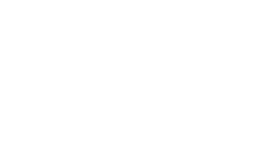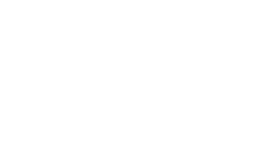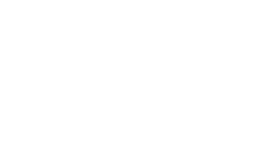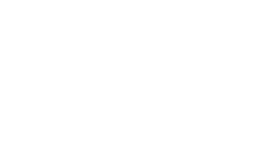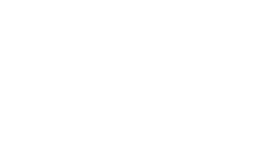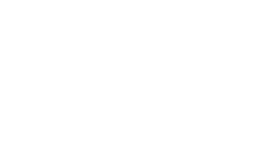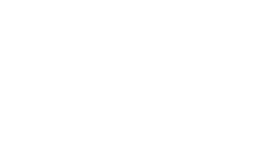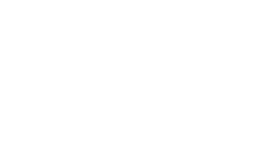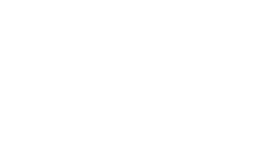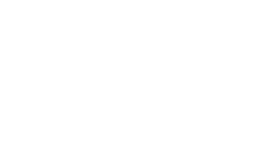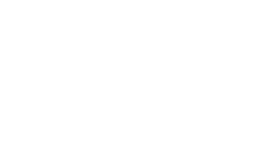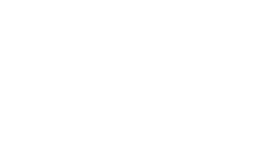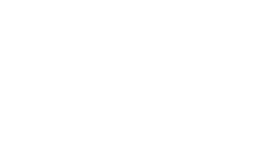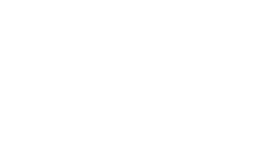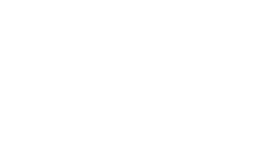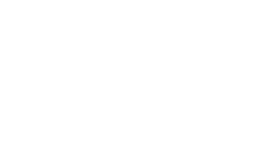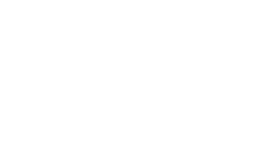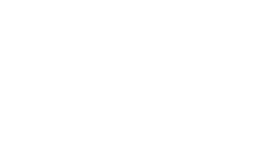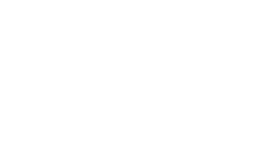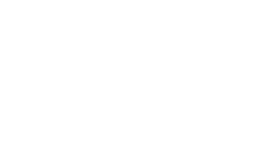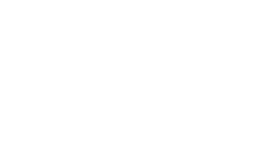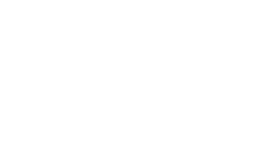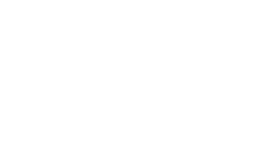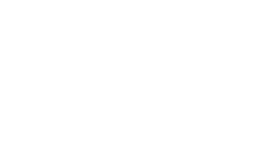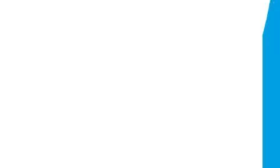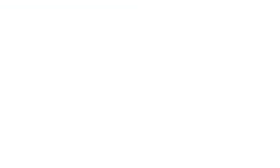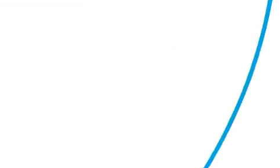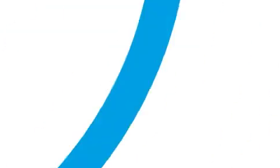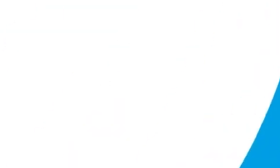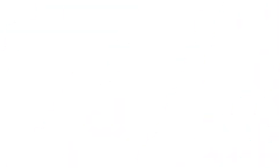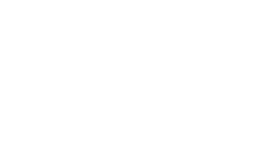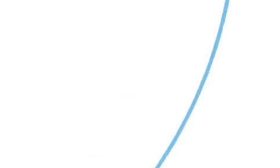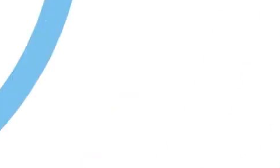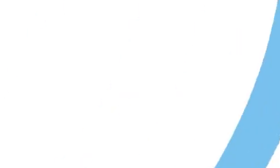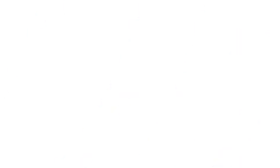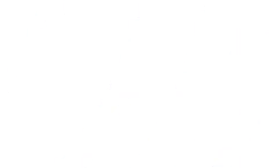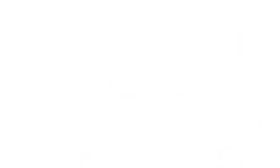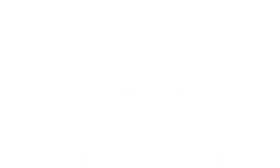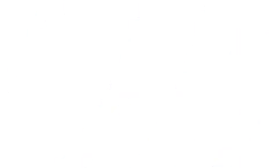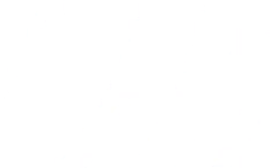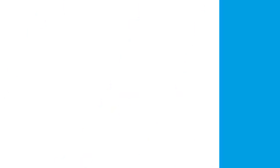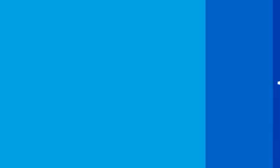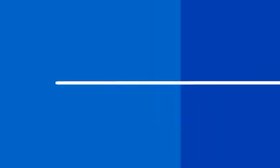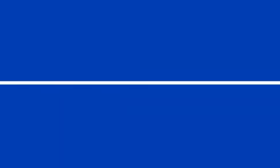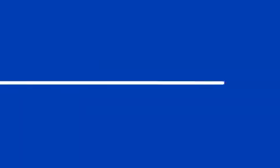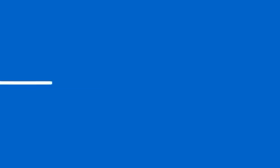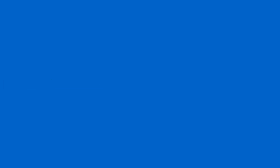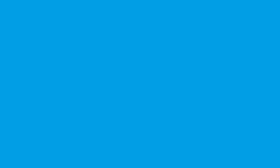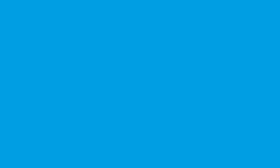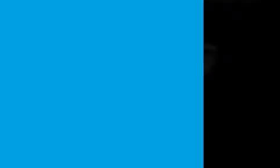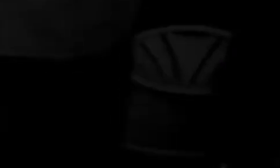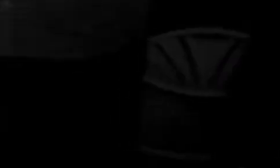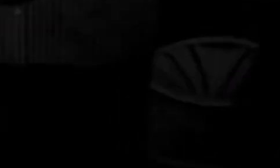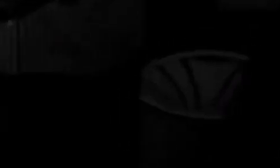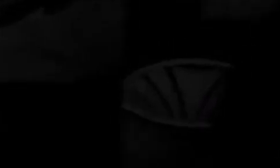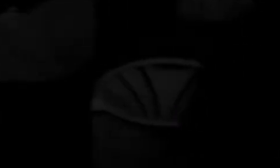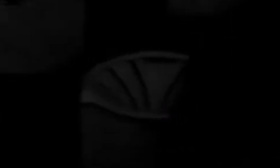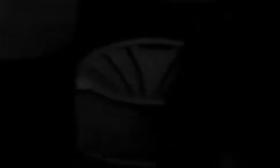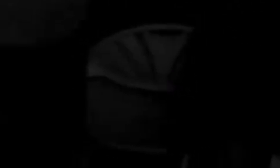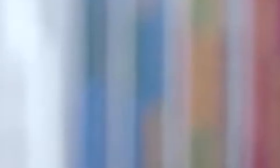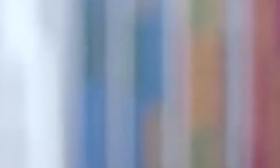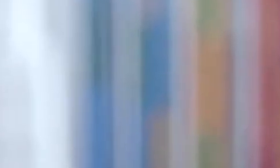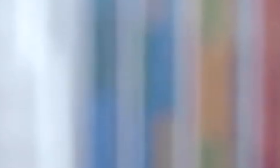El Gobierno Nacional, a través del Ministerio de Cultura y CERTV, presentan Mi Cultura en Casa 2.0. Desde temprana